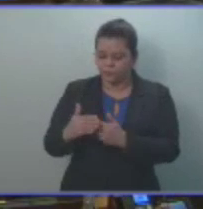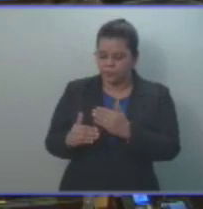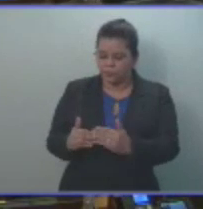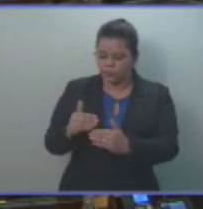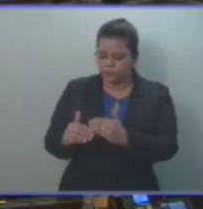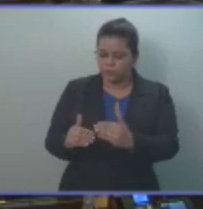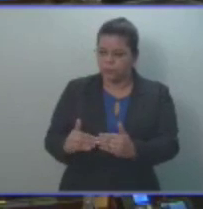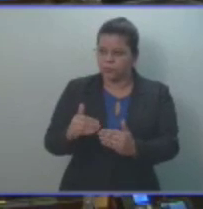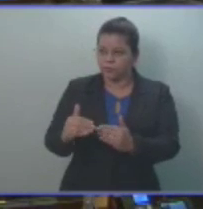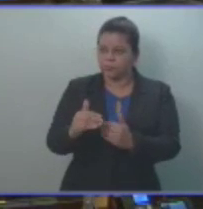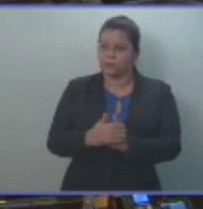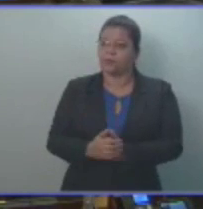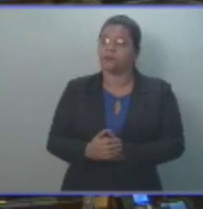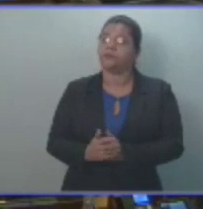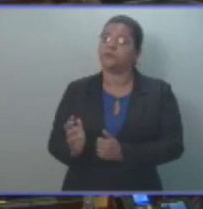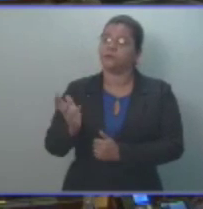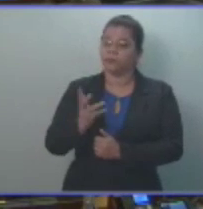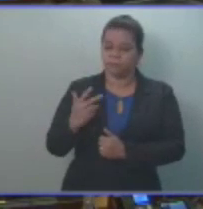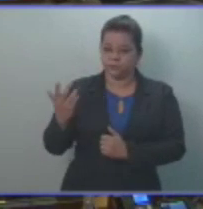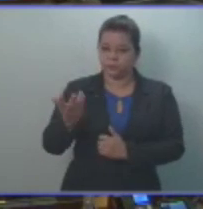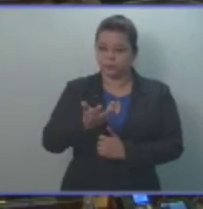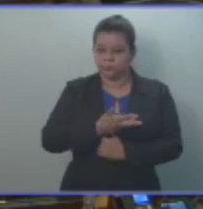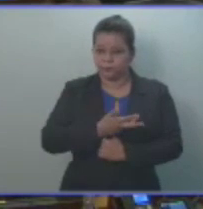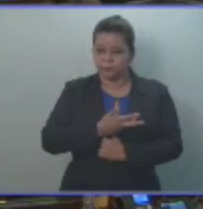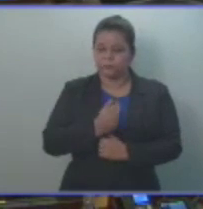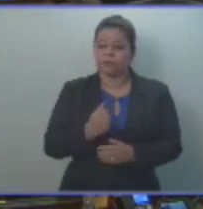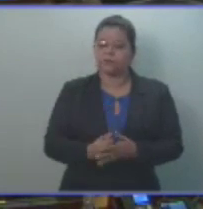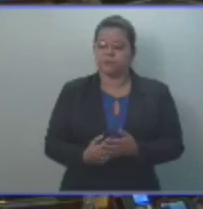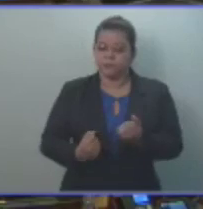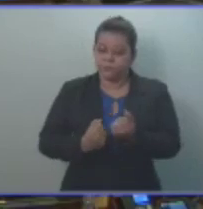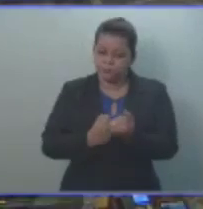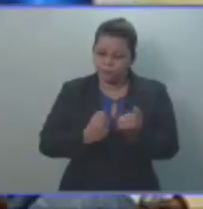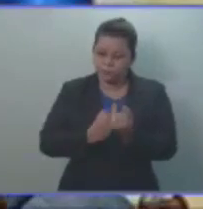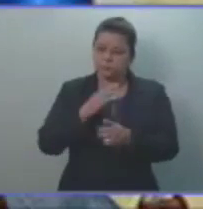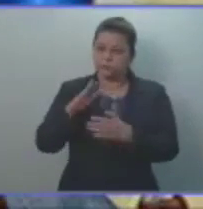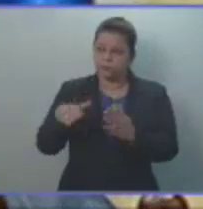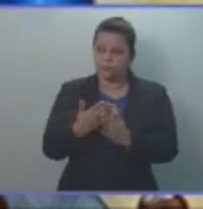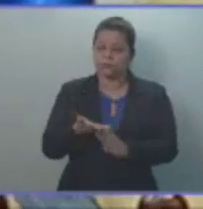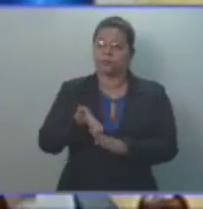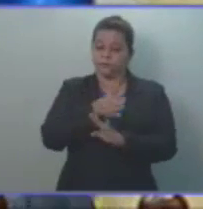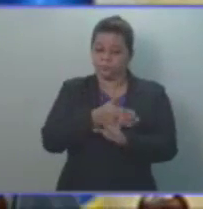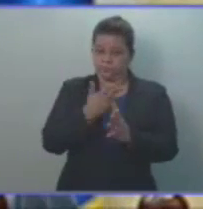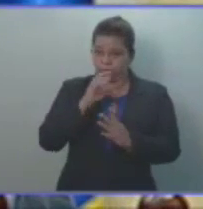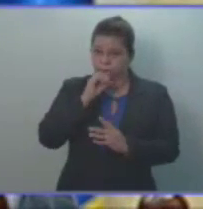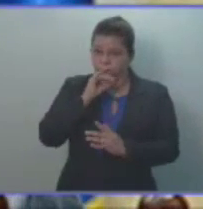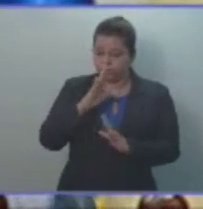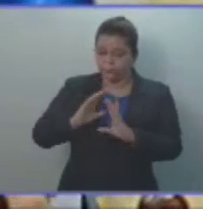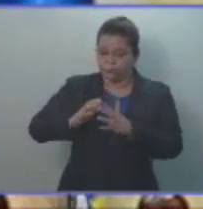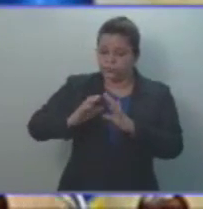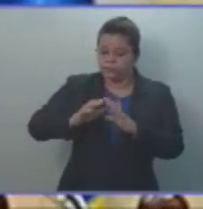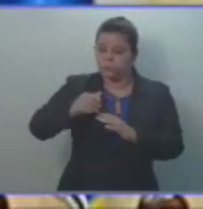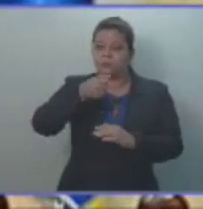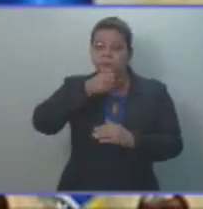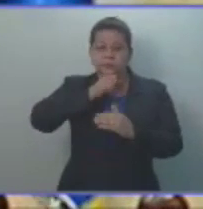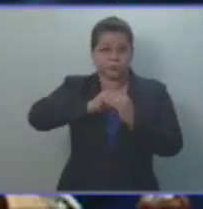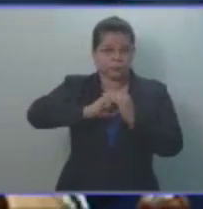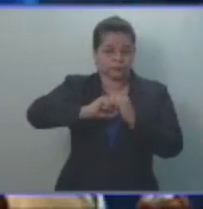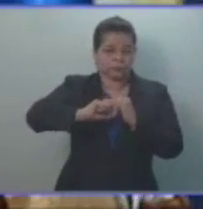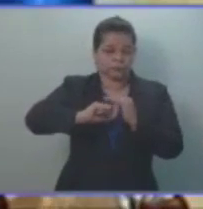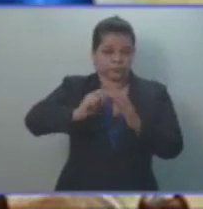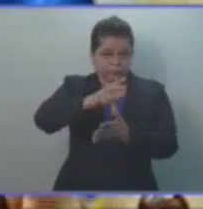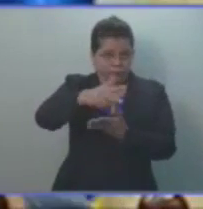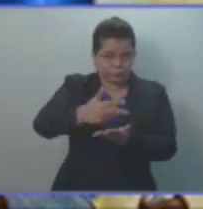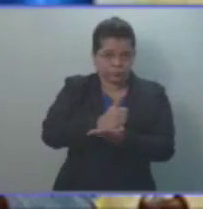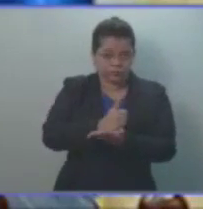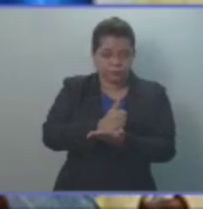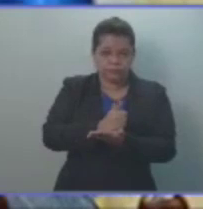que, respaldando lo así dicho, que todos hemos estado en la Comisión de Hacienda, y